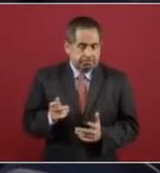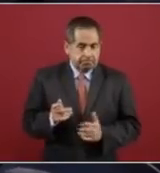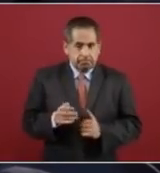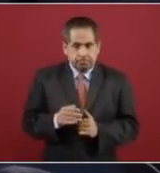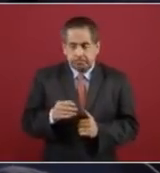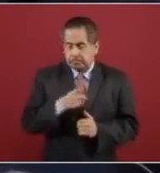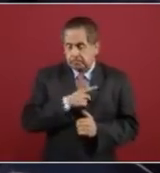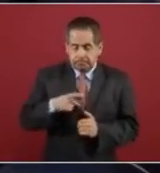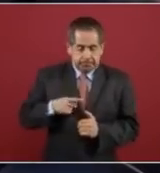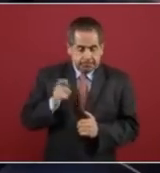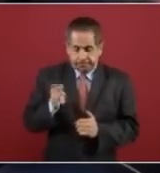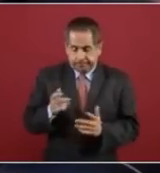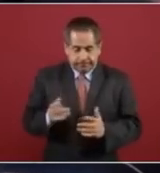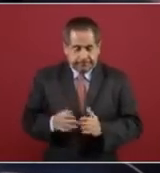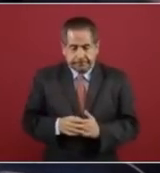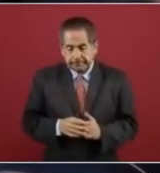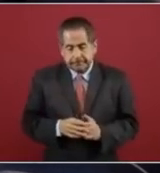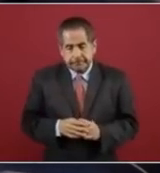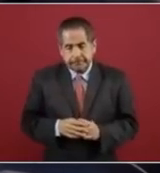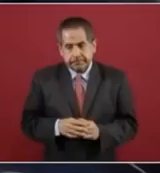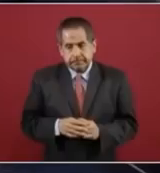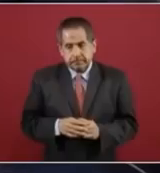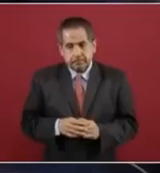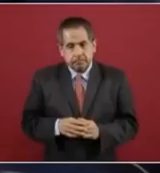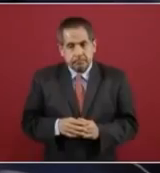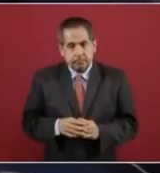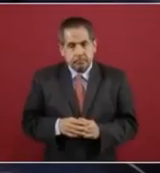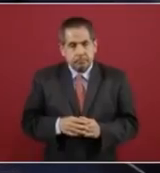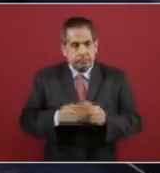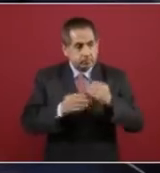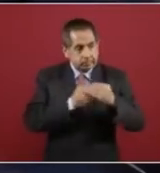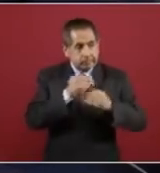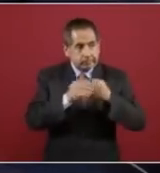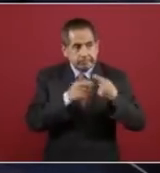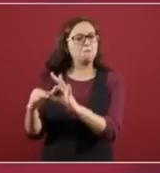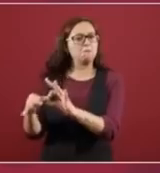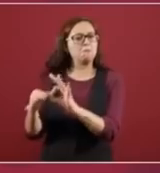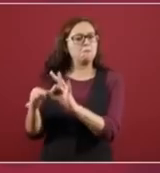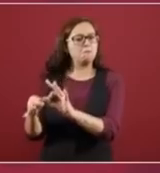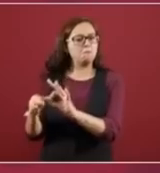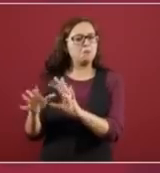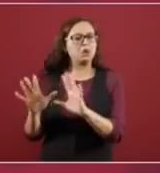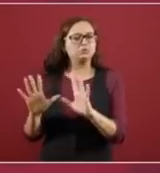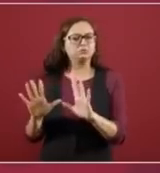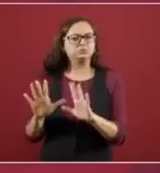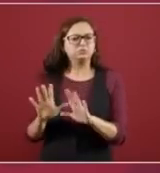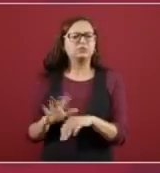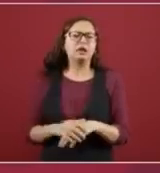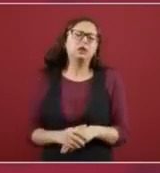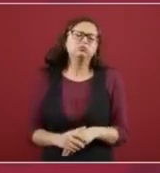tiene estimado y respeta el trabajo realizado por la Secretaría de Hacienda y Crédito Público. Respeté